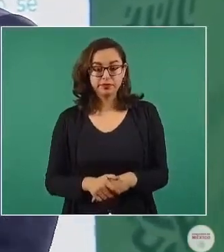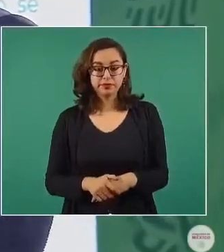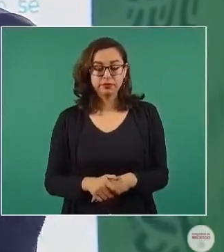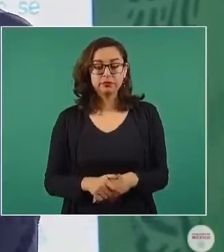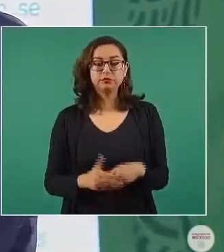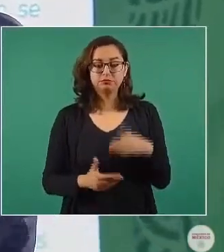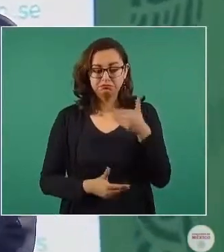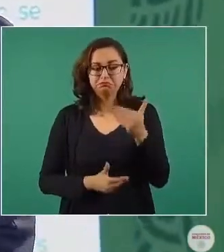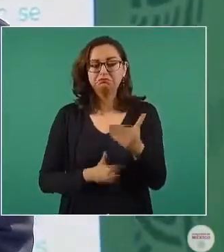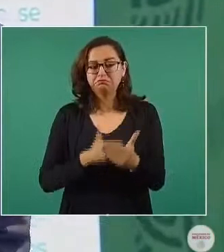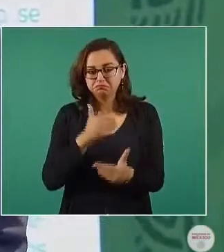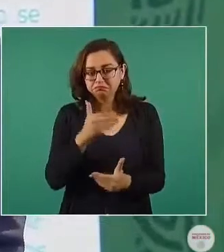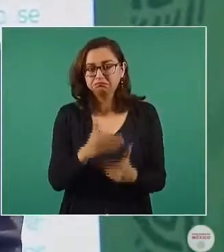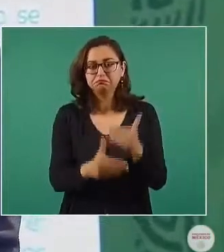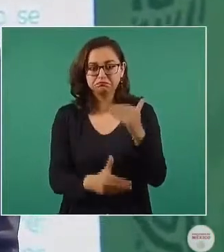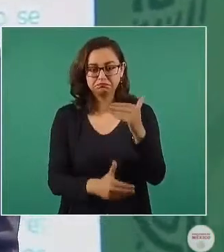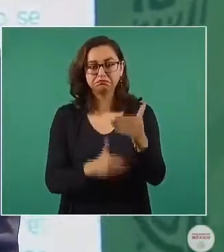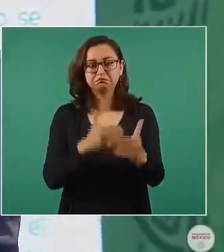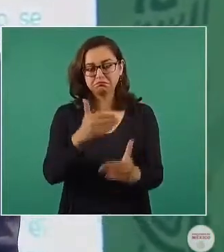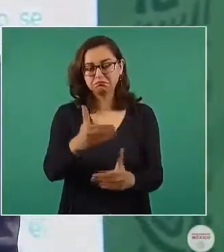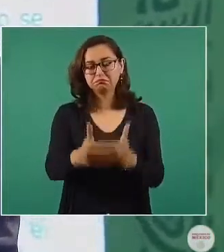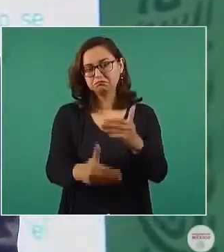Y vamos bien